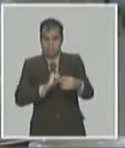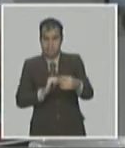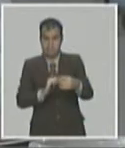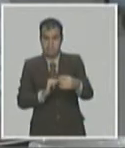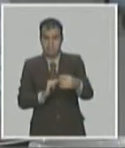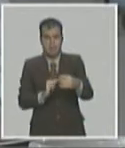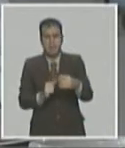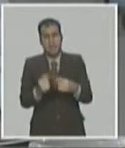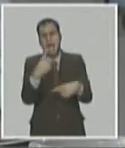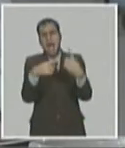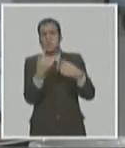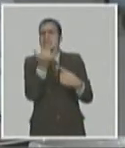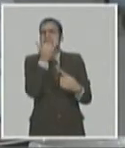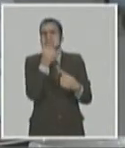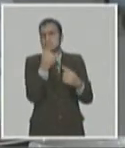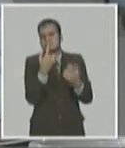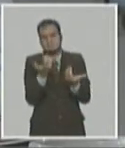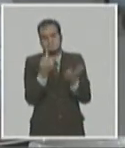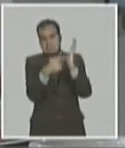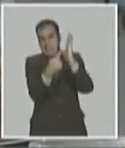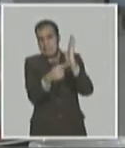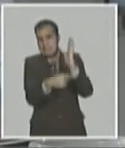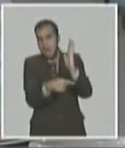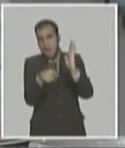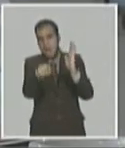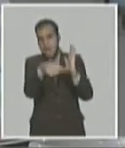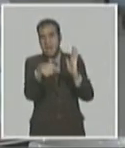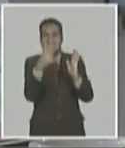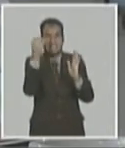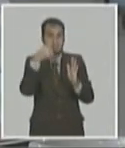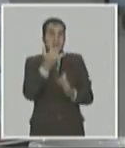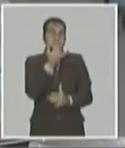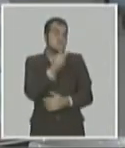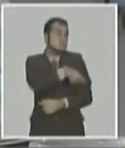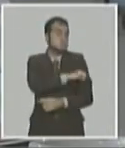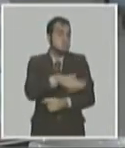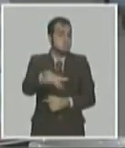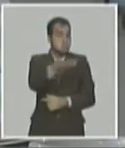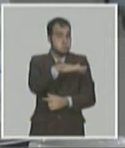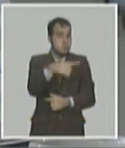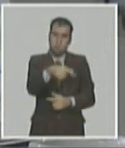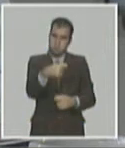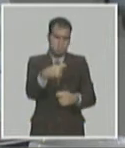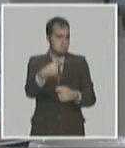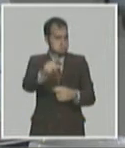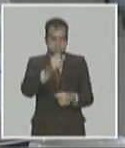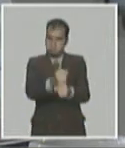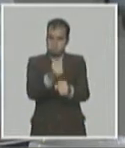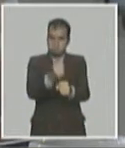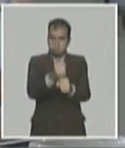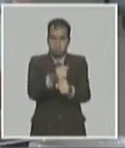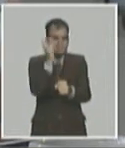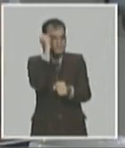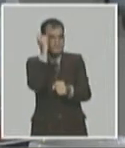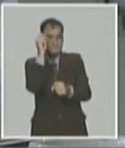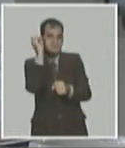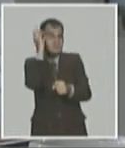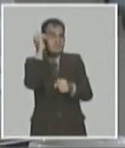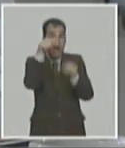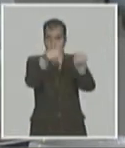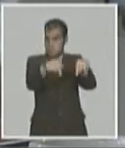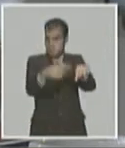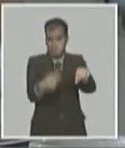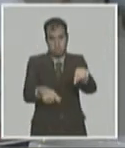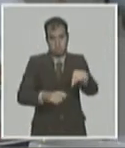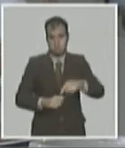presentando un grupo de dificultades que limitan el bienestar o la calidad de vida de nuestro pueblo. Yo creo que esto ha sido un buen ejercicio,